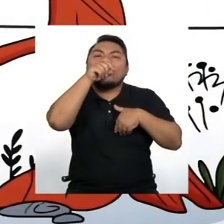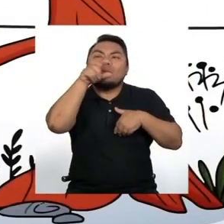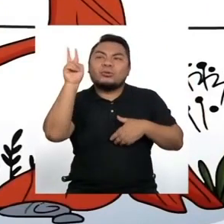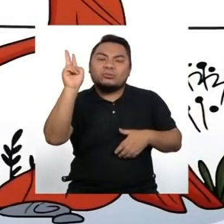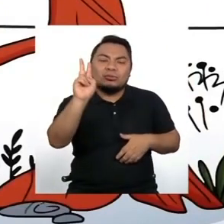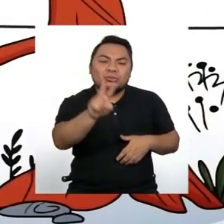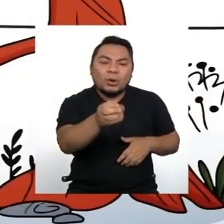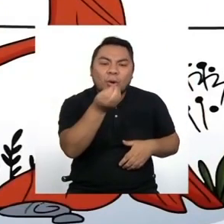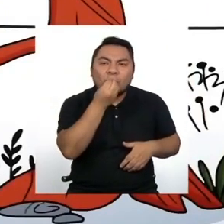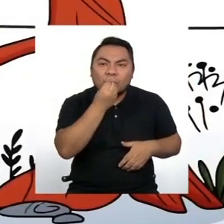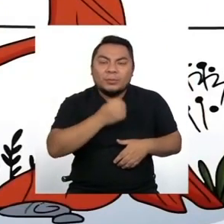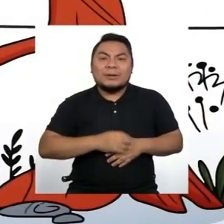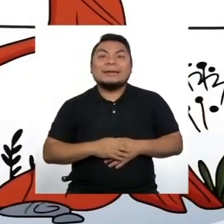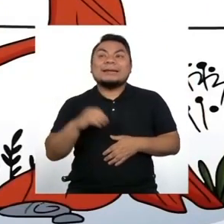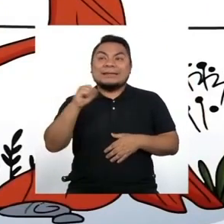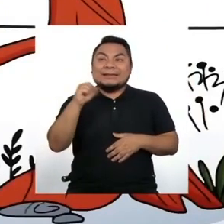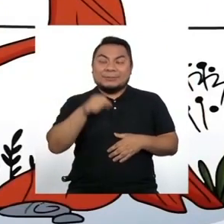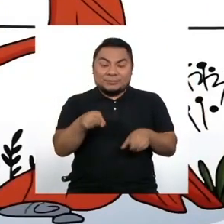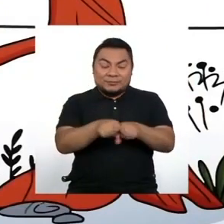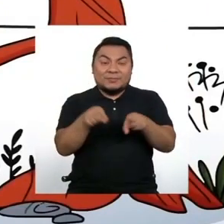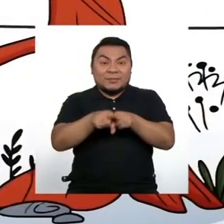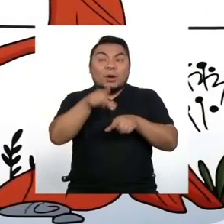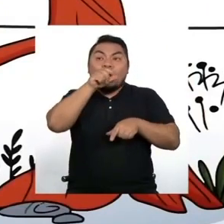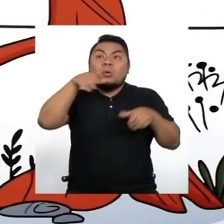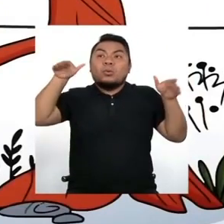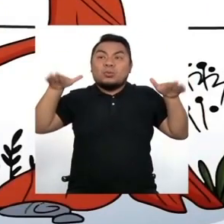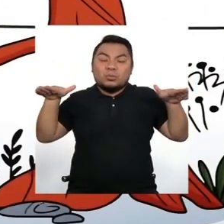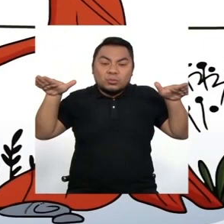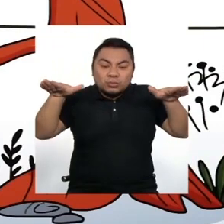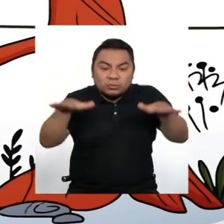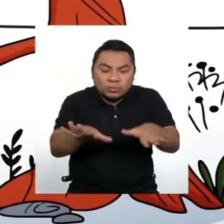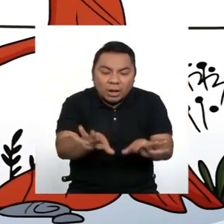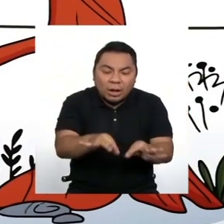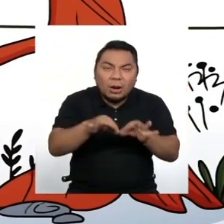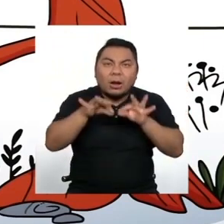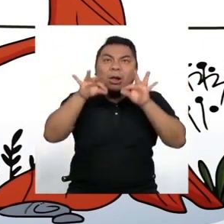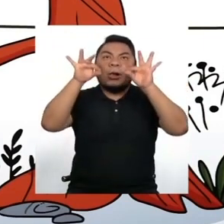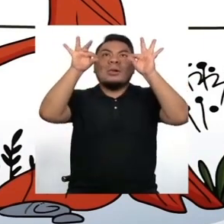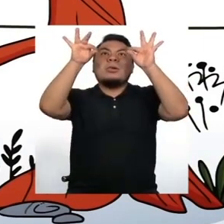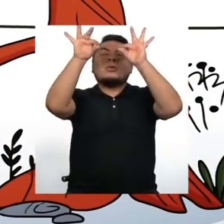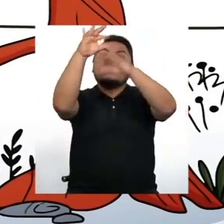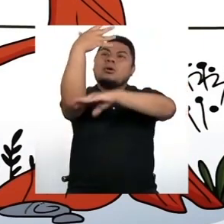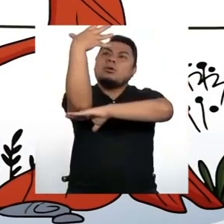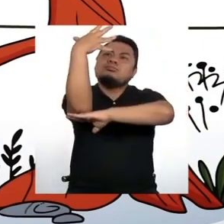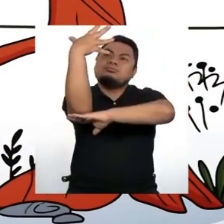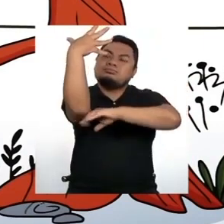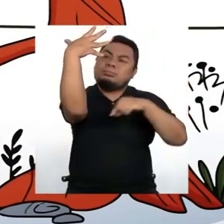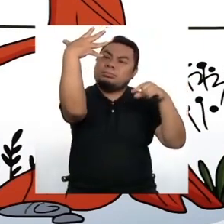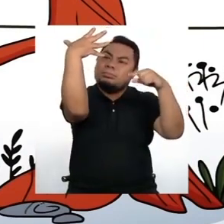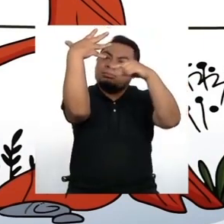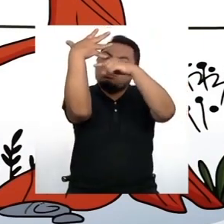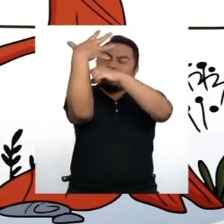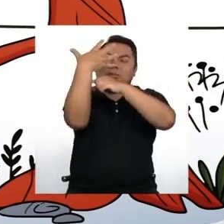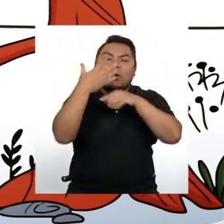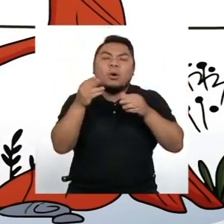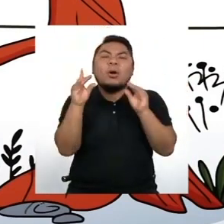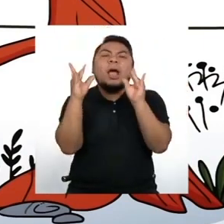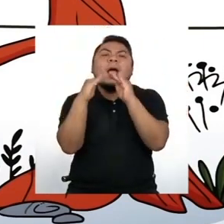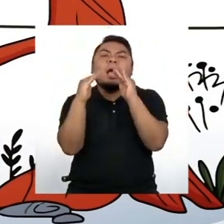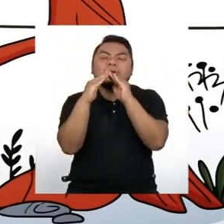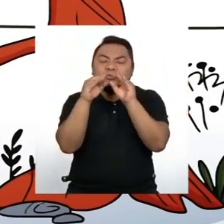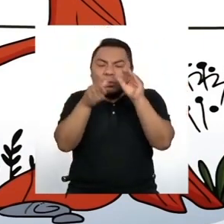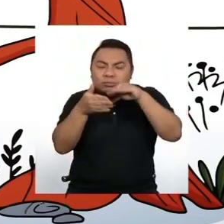regla que se usa para medir, sino a las nuevas reglas que debemos cumplir para salir a pasear a la calle, protegiéndonos del